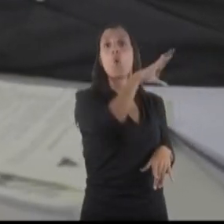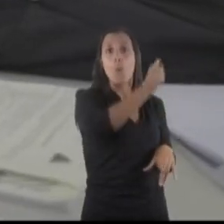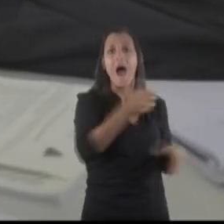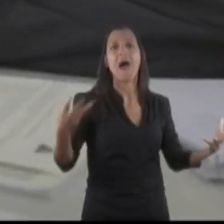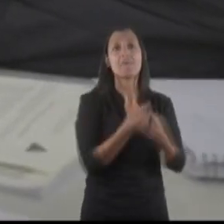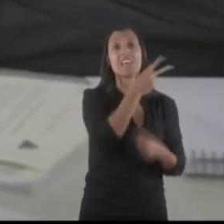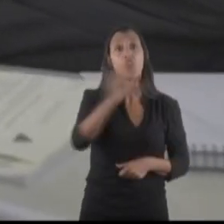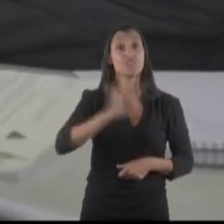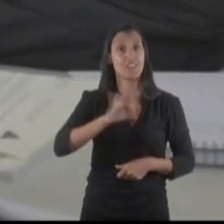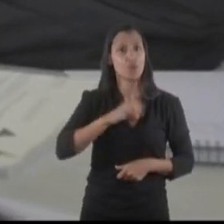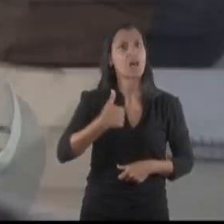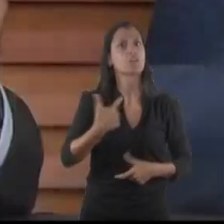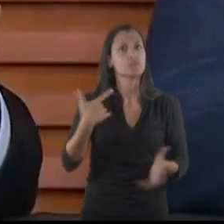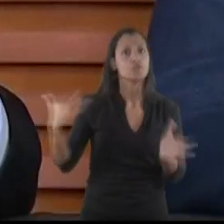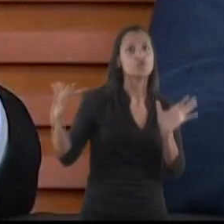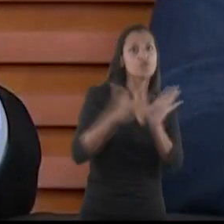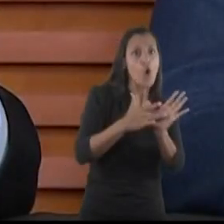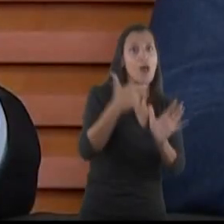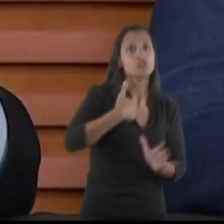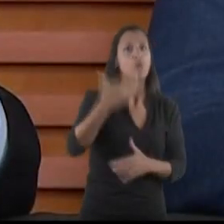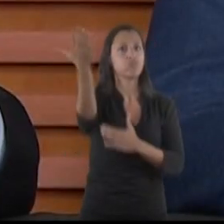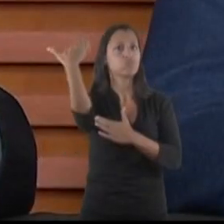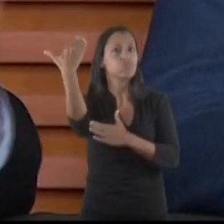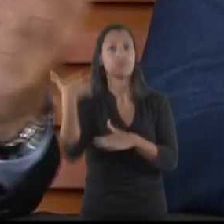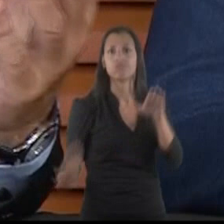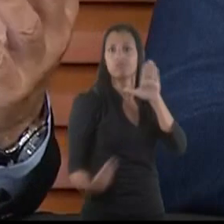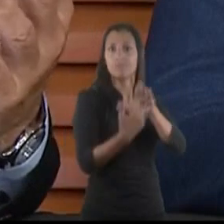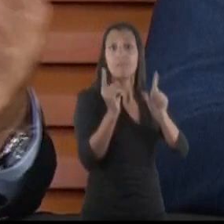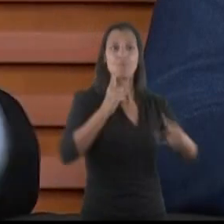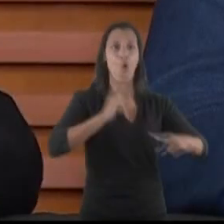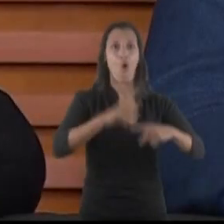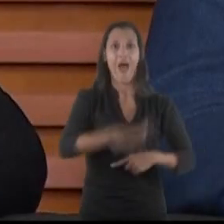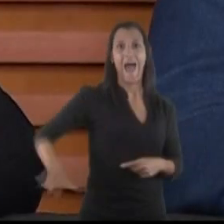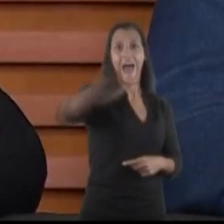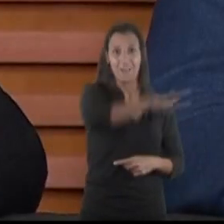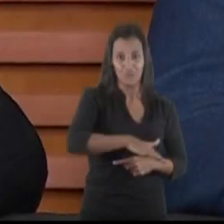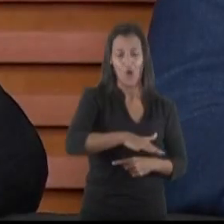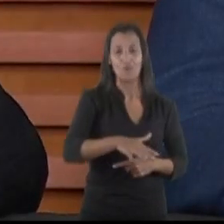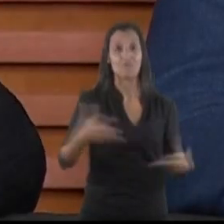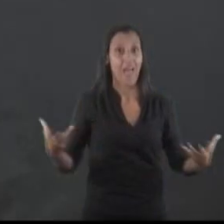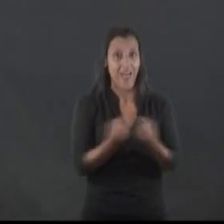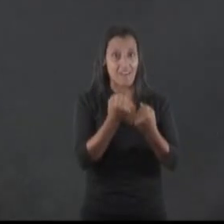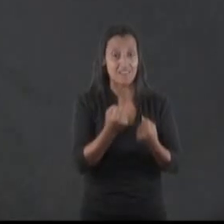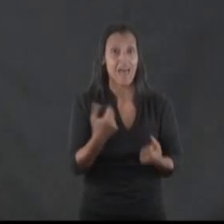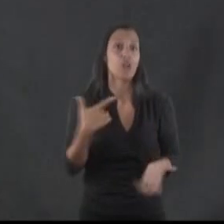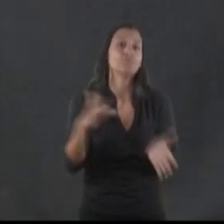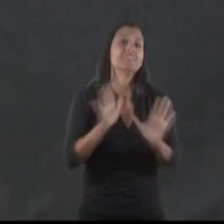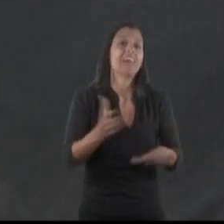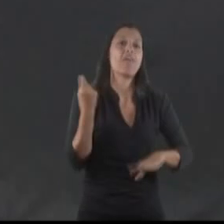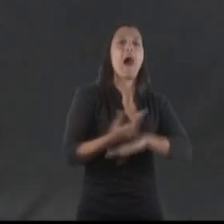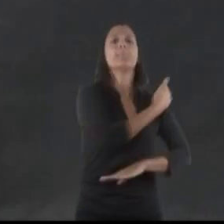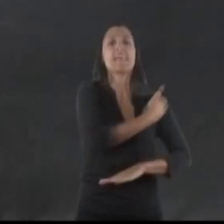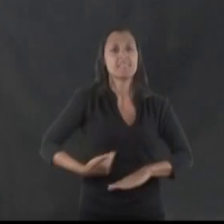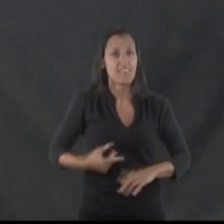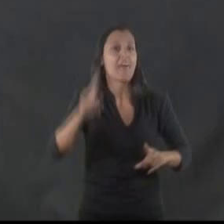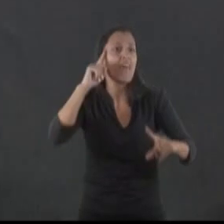tuve la suerte de ser el orador central en el acto de celebración. En mi condición de presidente, en mi